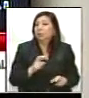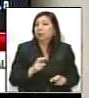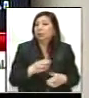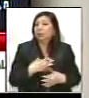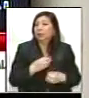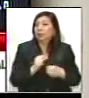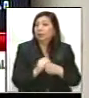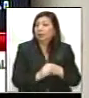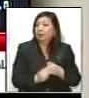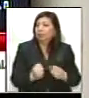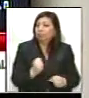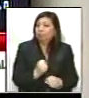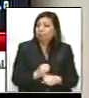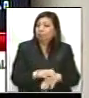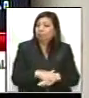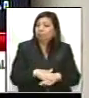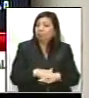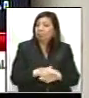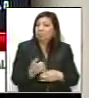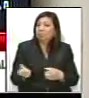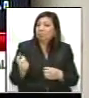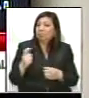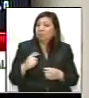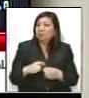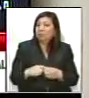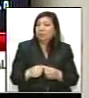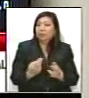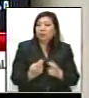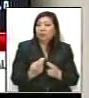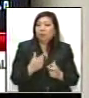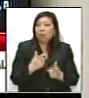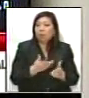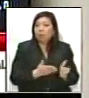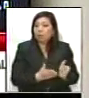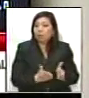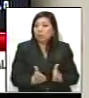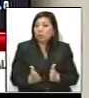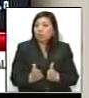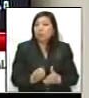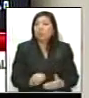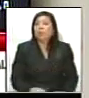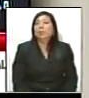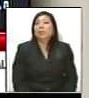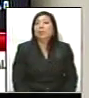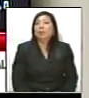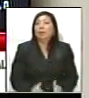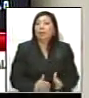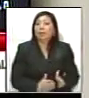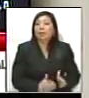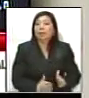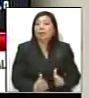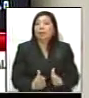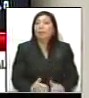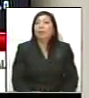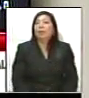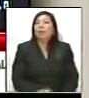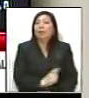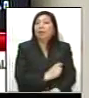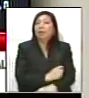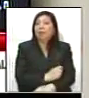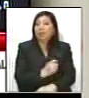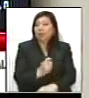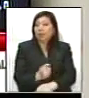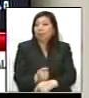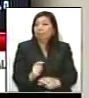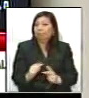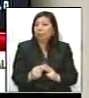interés nacional elaboración de un estudio integral de los recursos hídricos superficiales y subterráneos del departamento de tacna es una